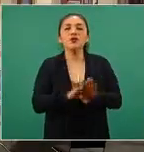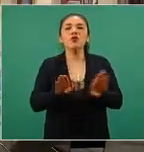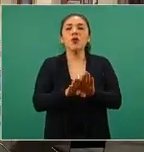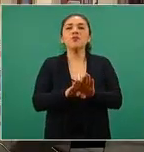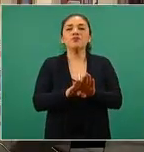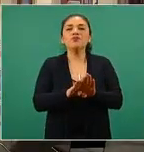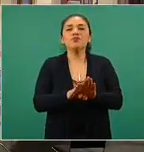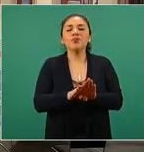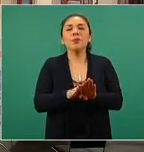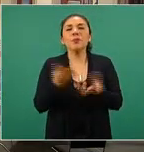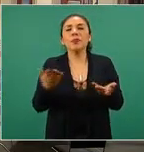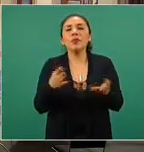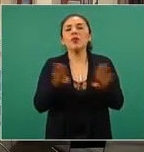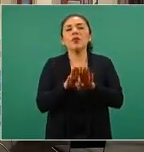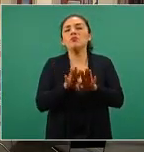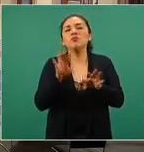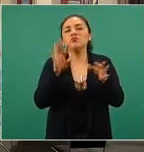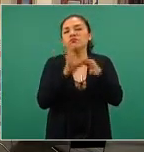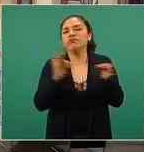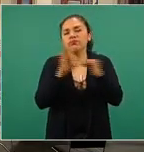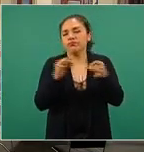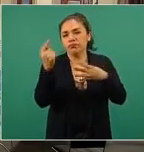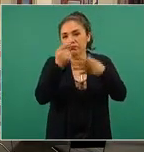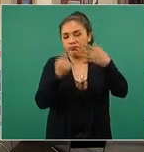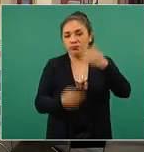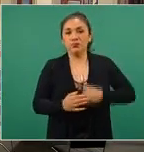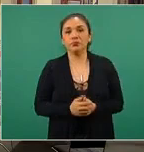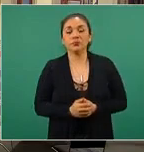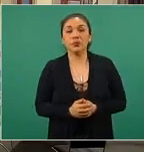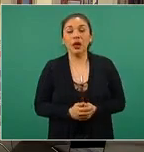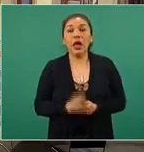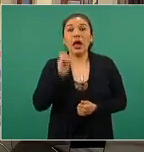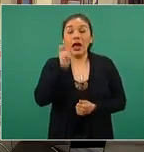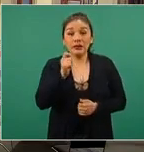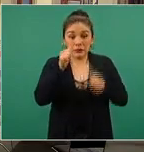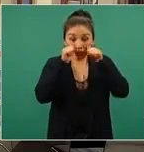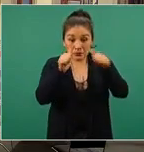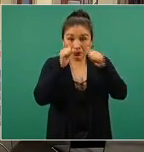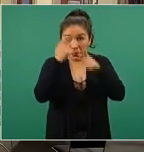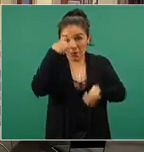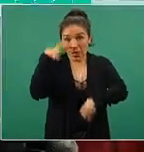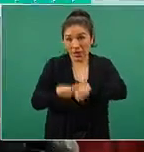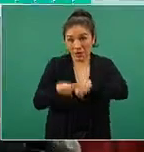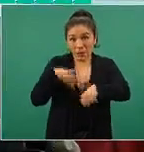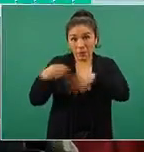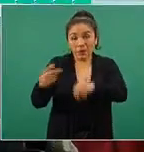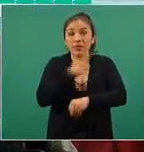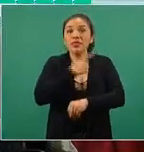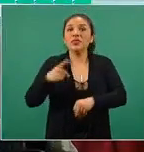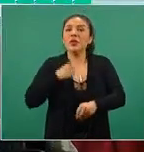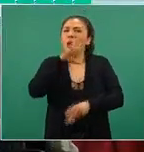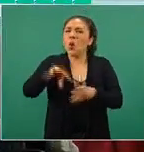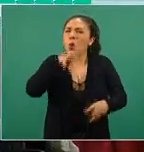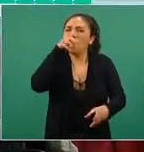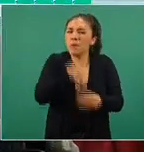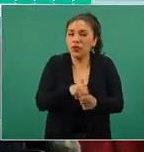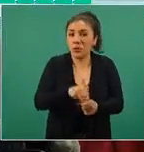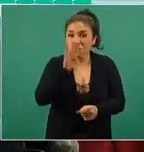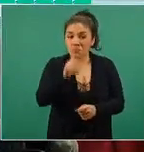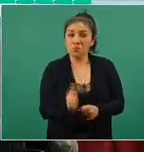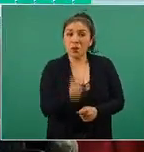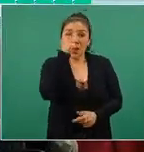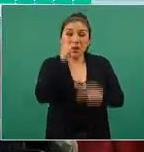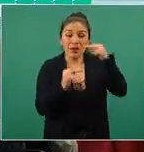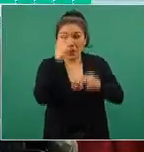algunas puntualizaciones. El abordaje de la pandemia debe ser con acciones integrales, donde el primer